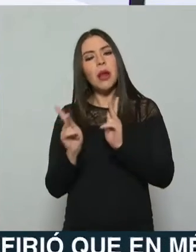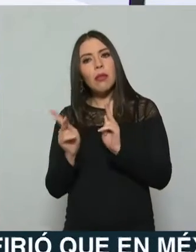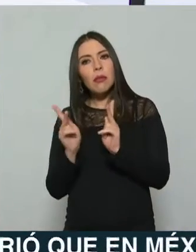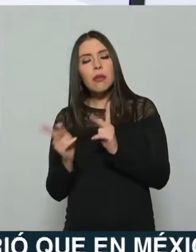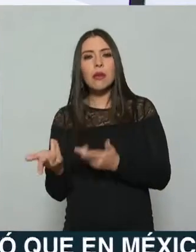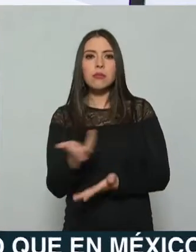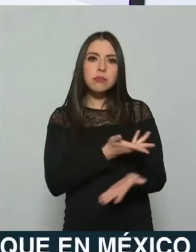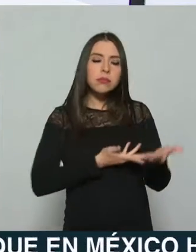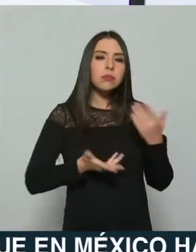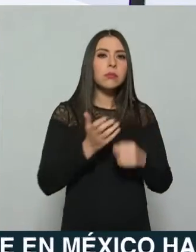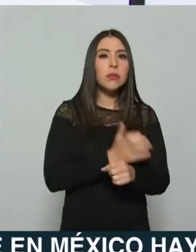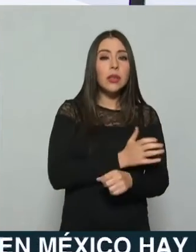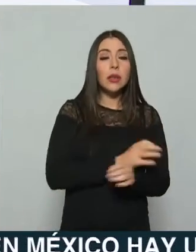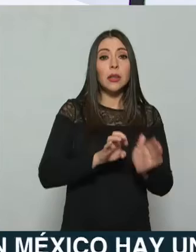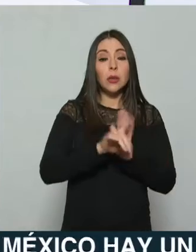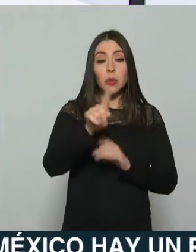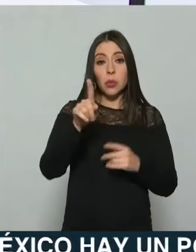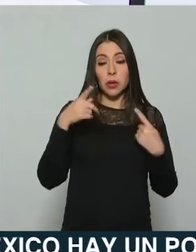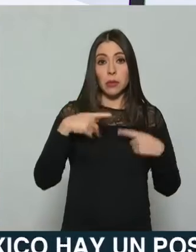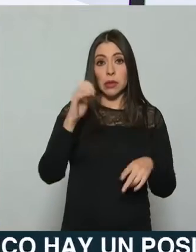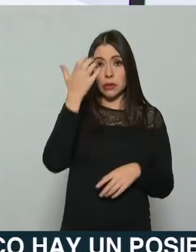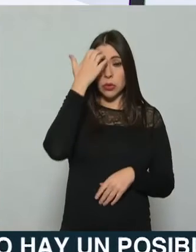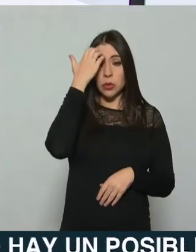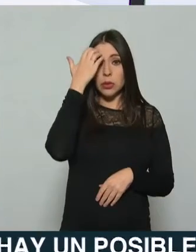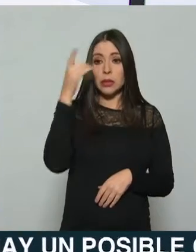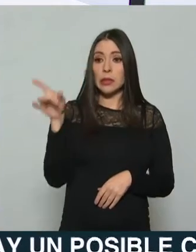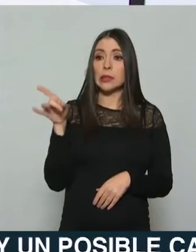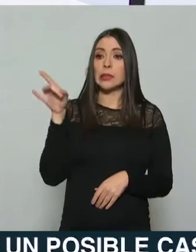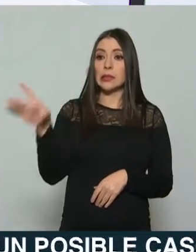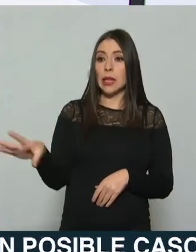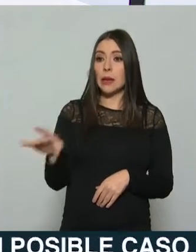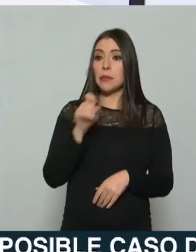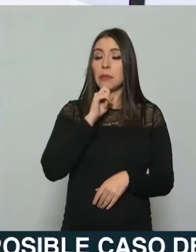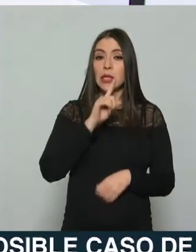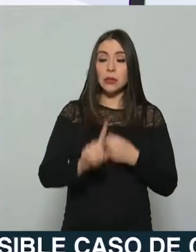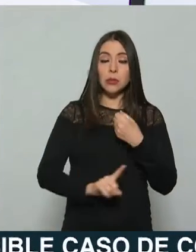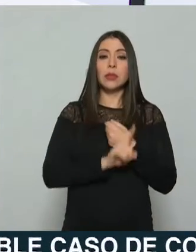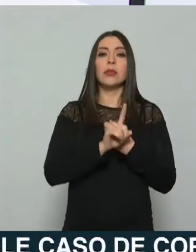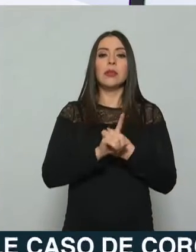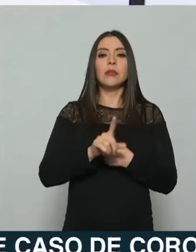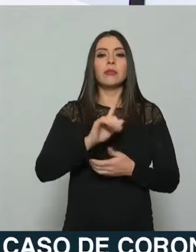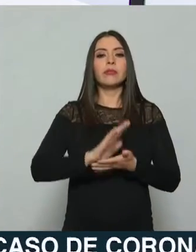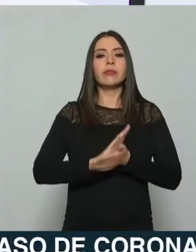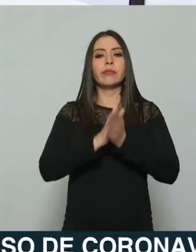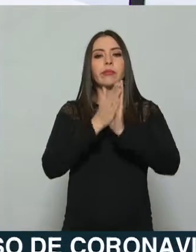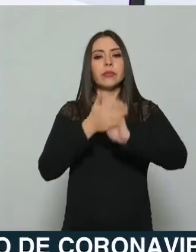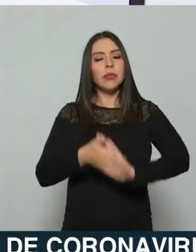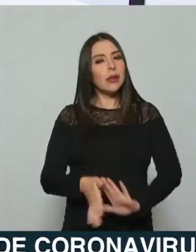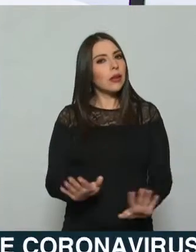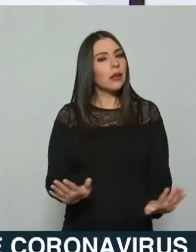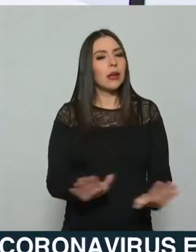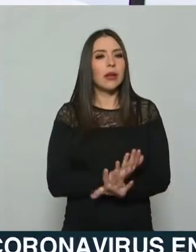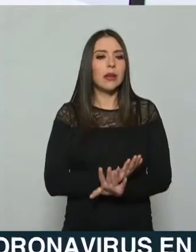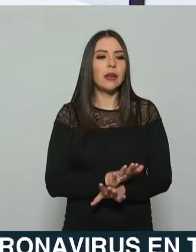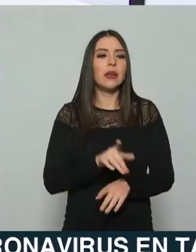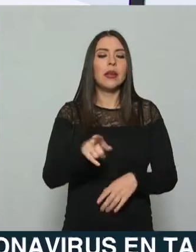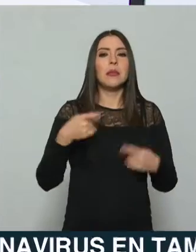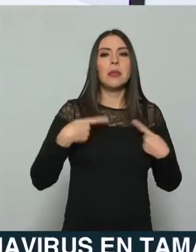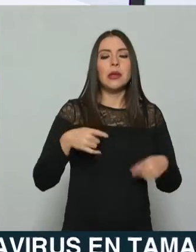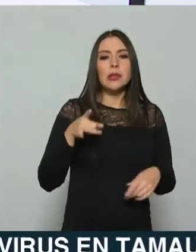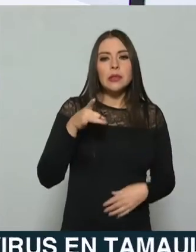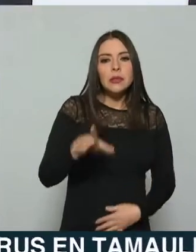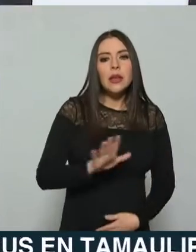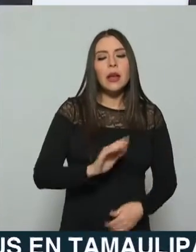el hecho de que tú conozcas a una persona que ya pasó por lo mismo que tú, te cambia mucho, ¿no? Te cambia esta persona ya pasó, ya